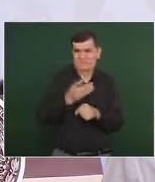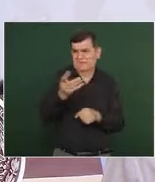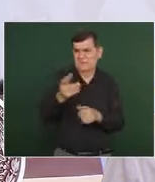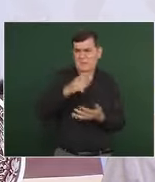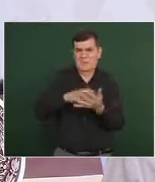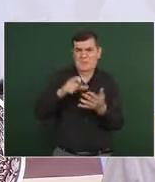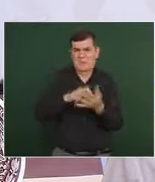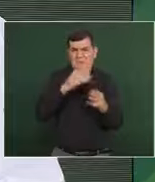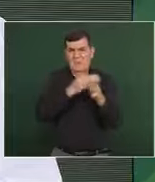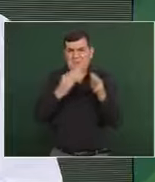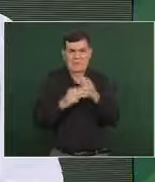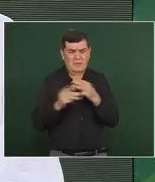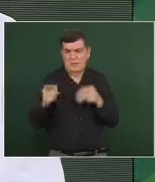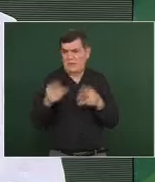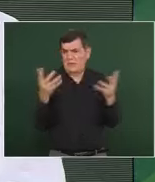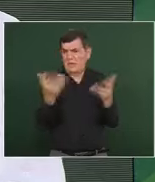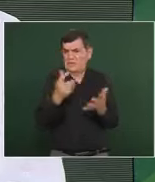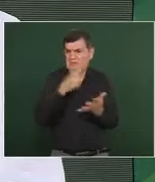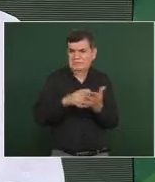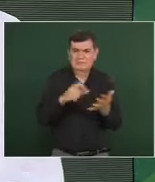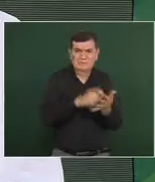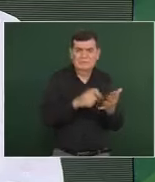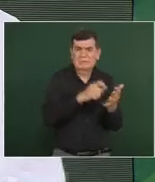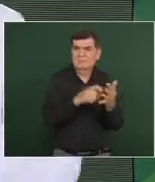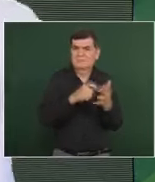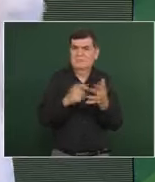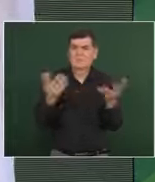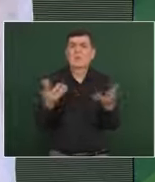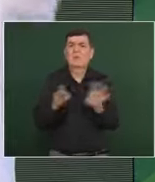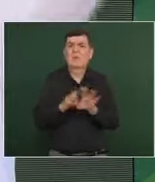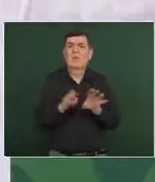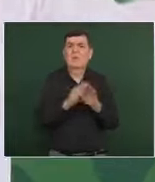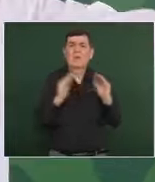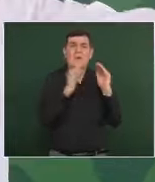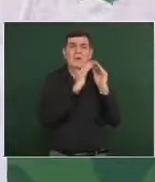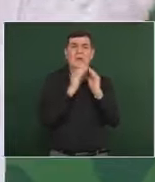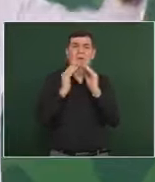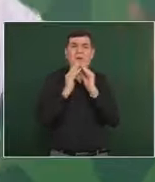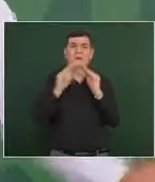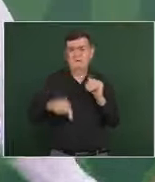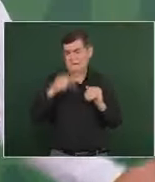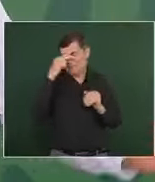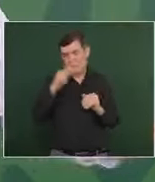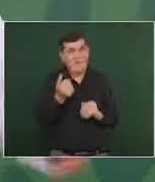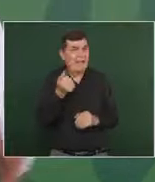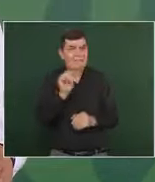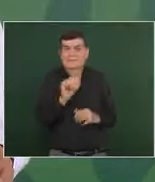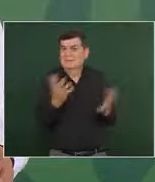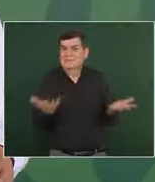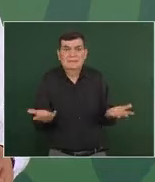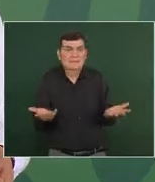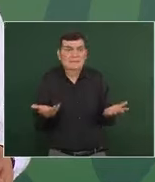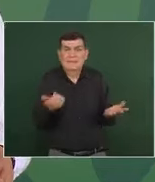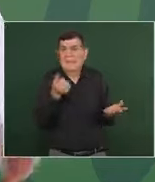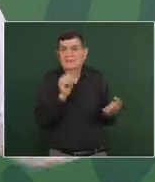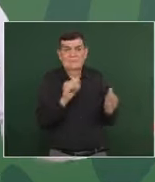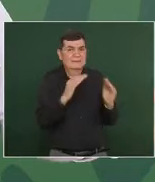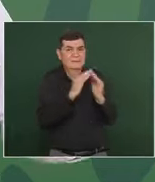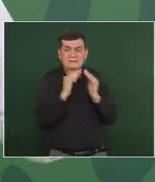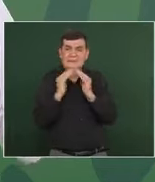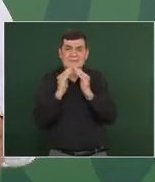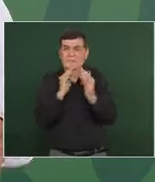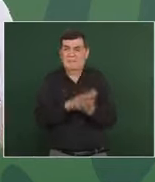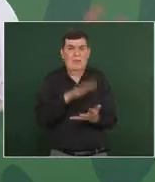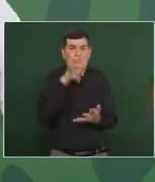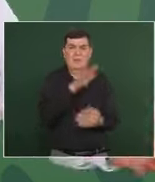Compraron los materiales de construcción. ¿Cómo se han hecho las casas en México? Pues así, la mayoría